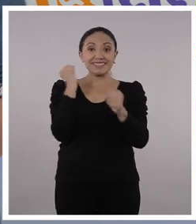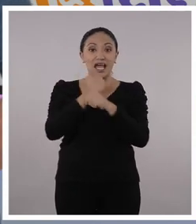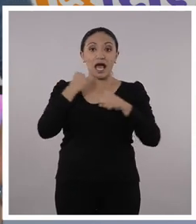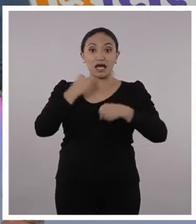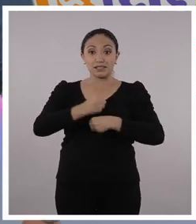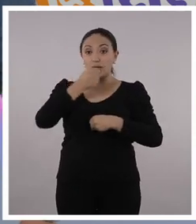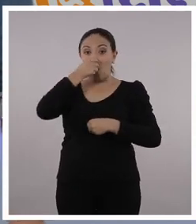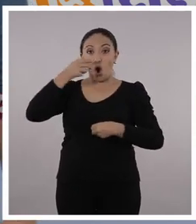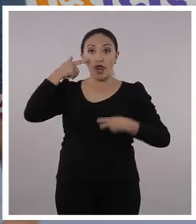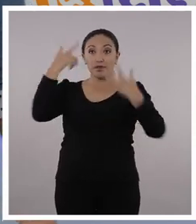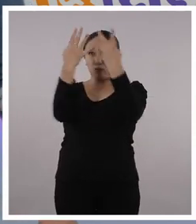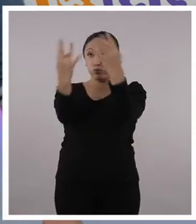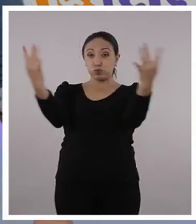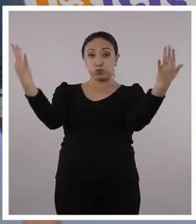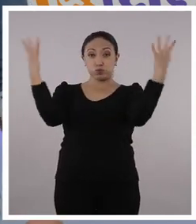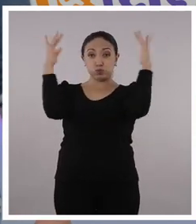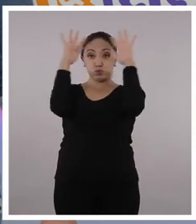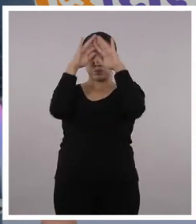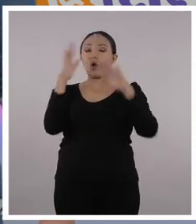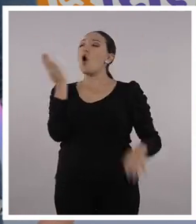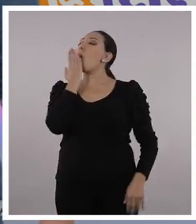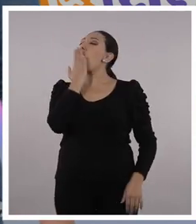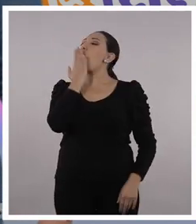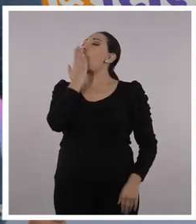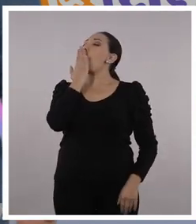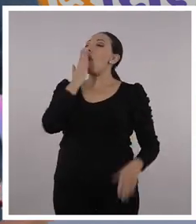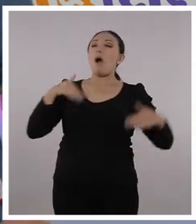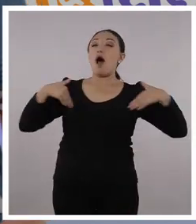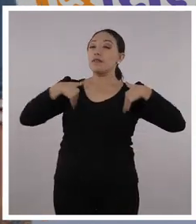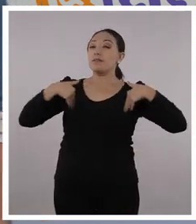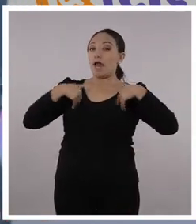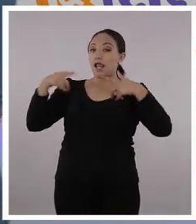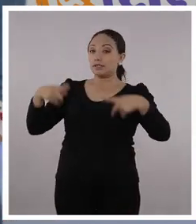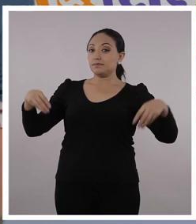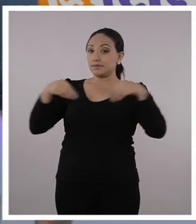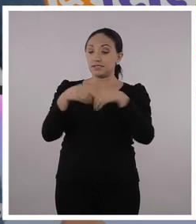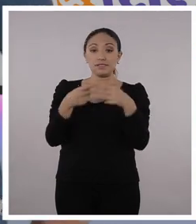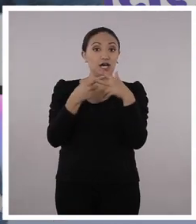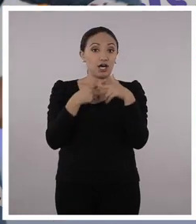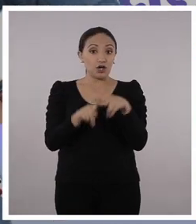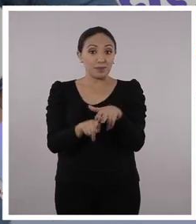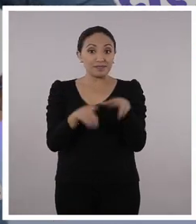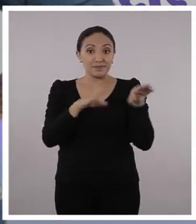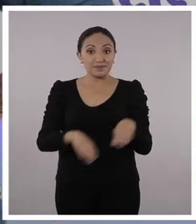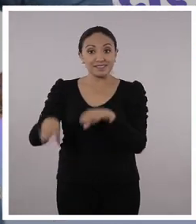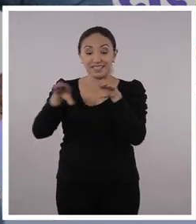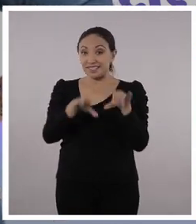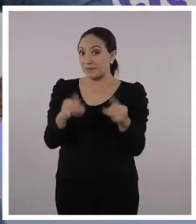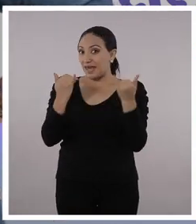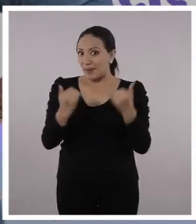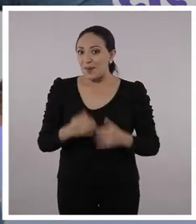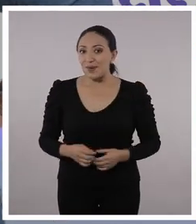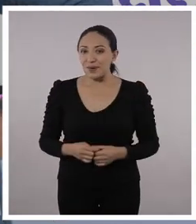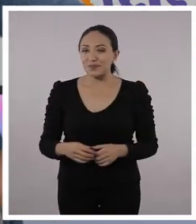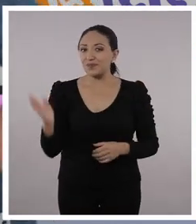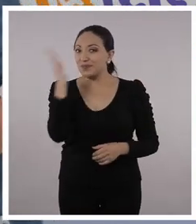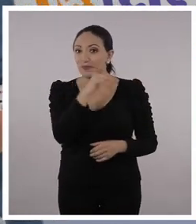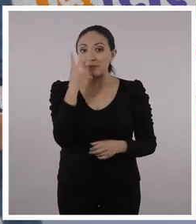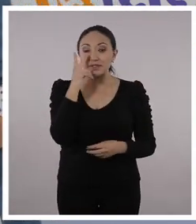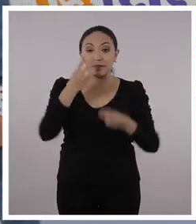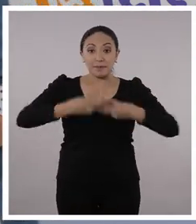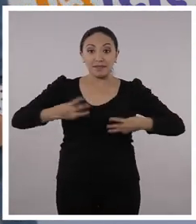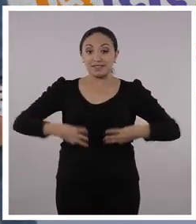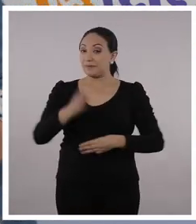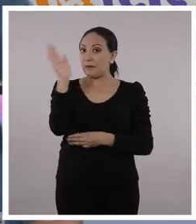una selva! Muy bien, vamos a hacer una selva. Así que empezamos con nuestra actividad del día de hoy. Vamos a ver